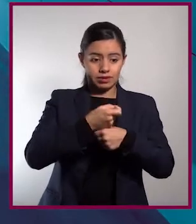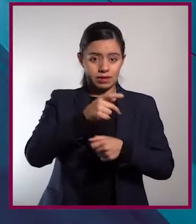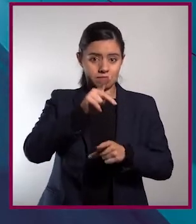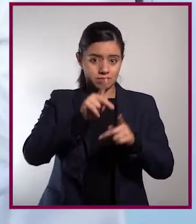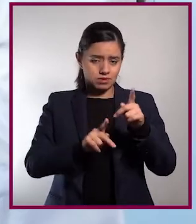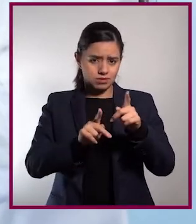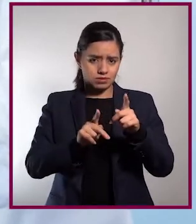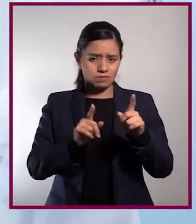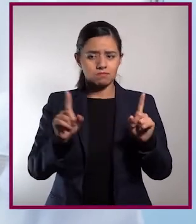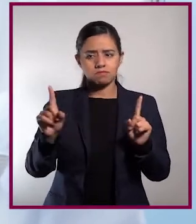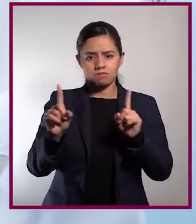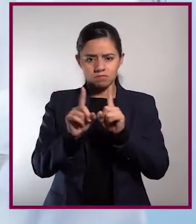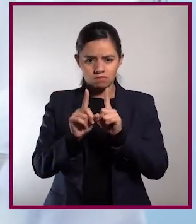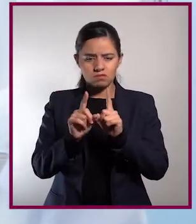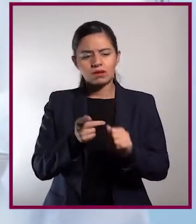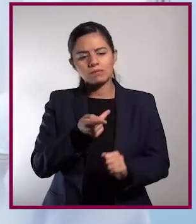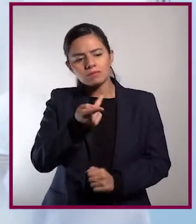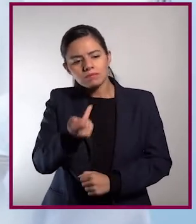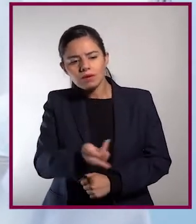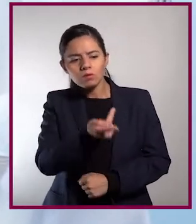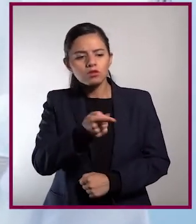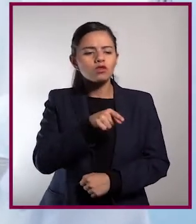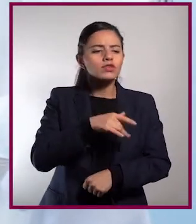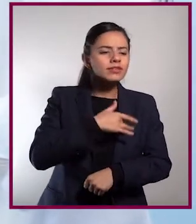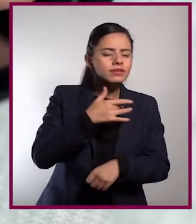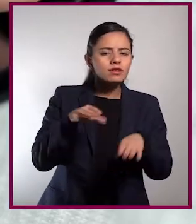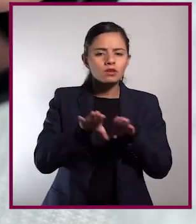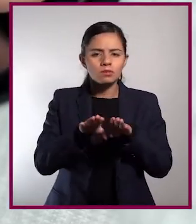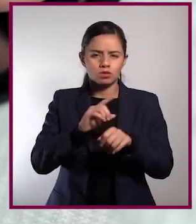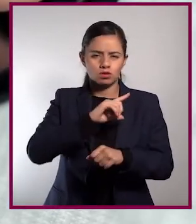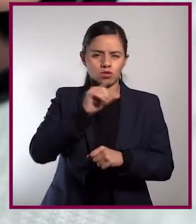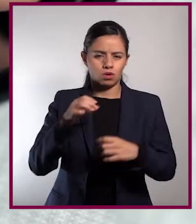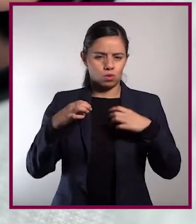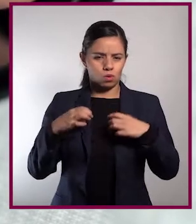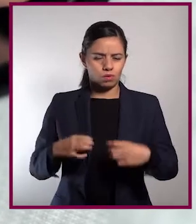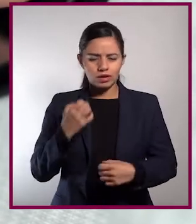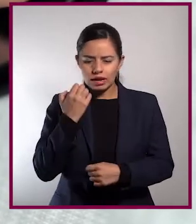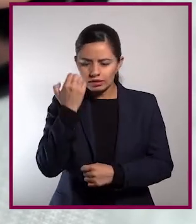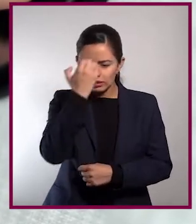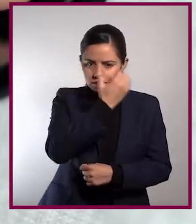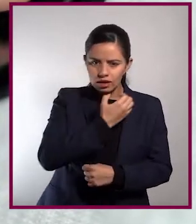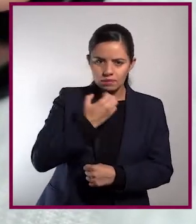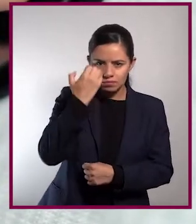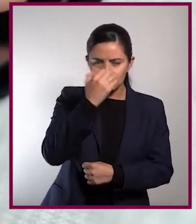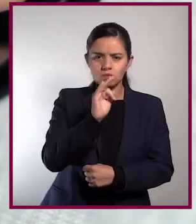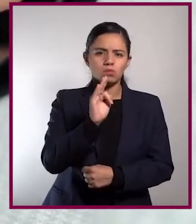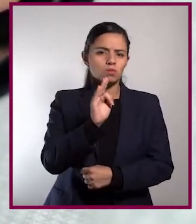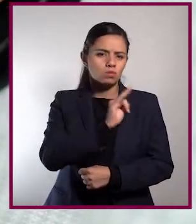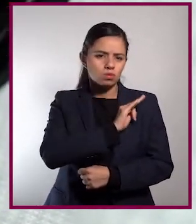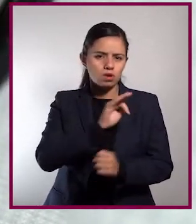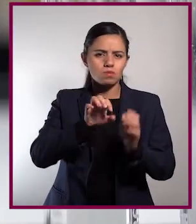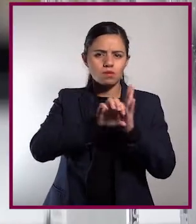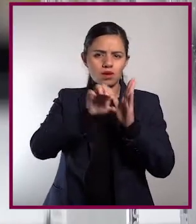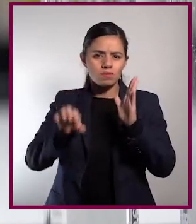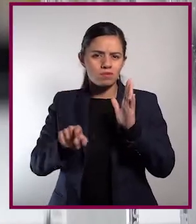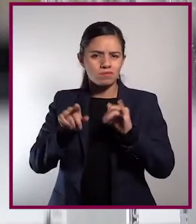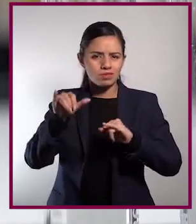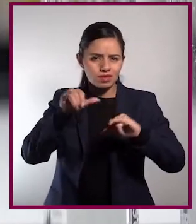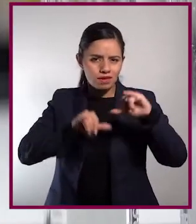de la consulta consiste en un interrogatorio, después una exploración del cuerpo y se pueden pedir análisis